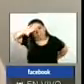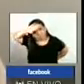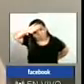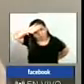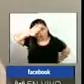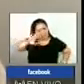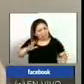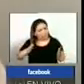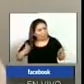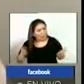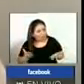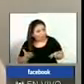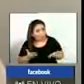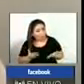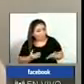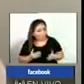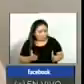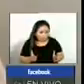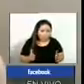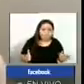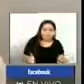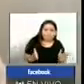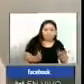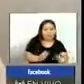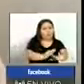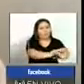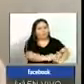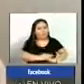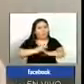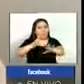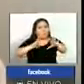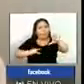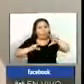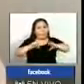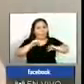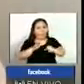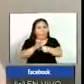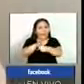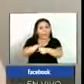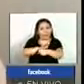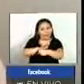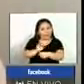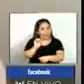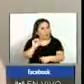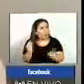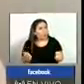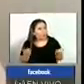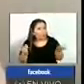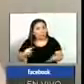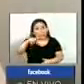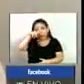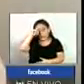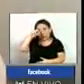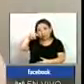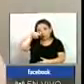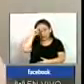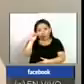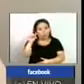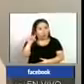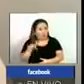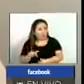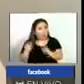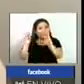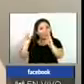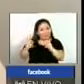para tratar de evitar más contagios de COVID-19. Y como parte de su trabajo y en este caso